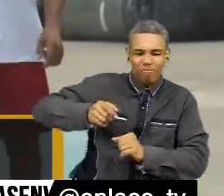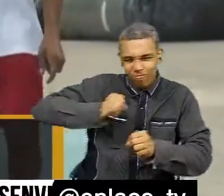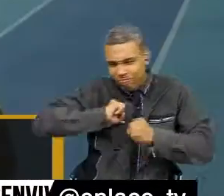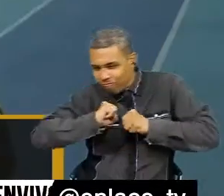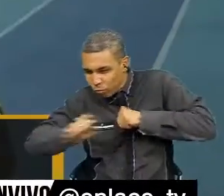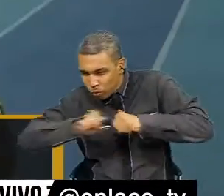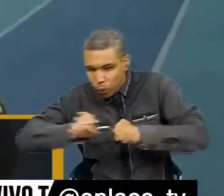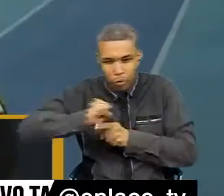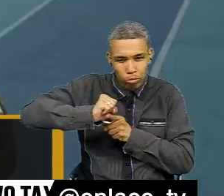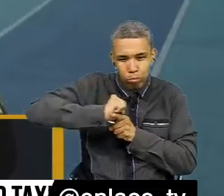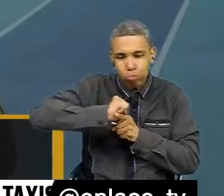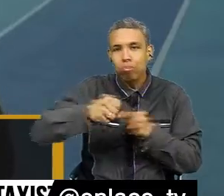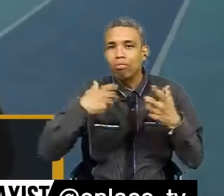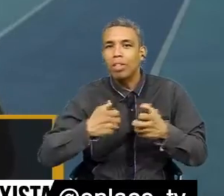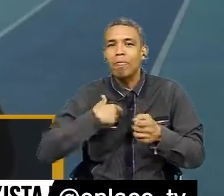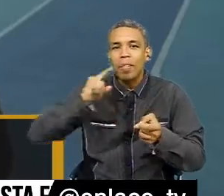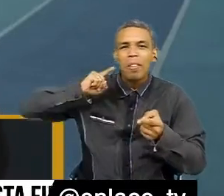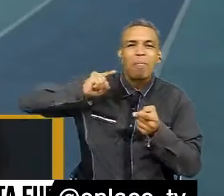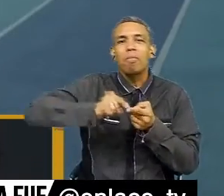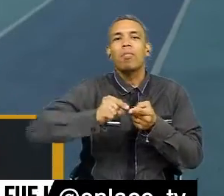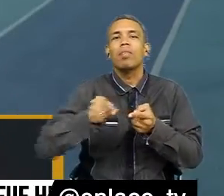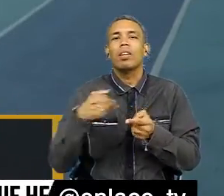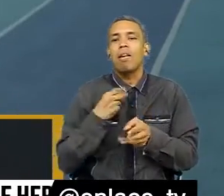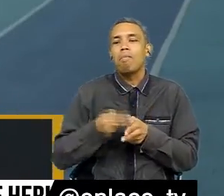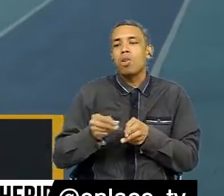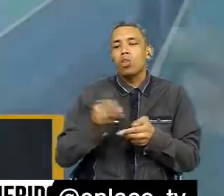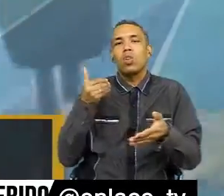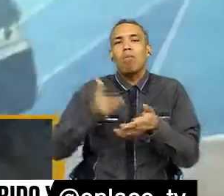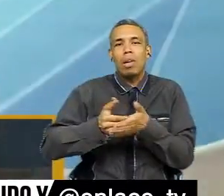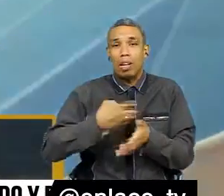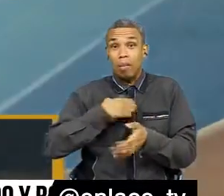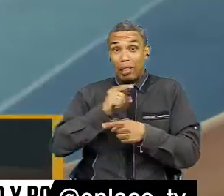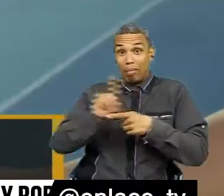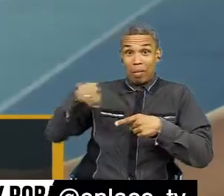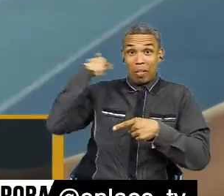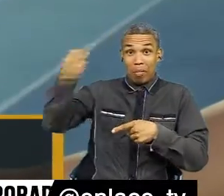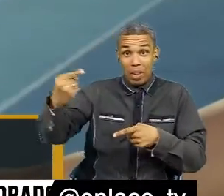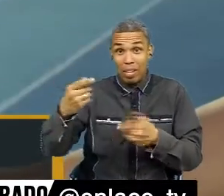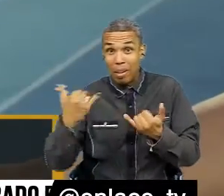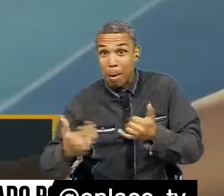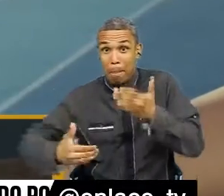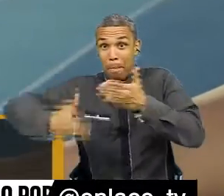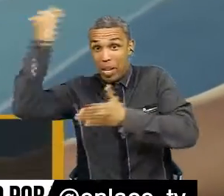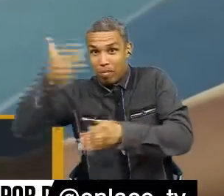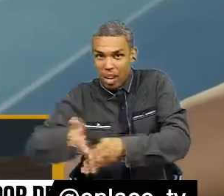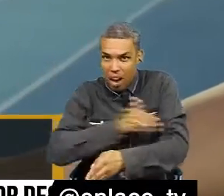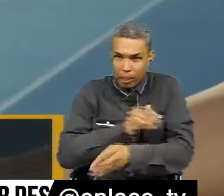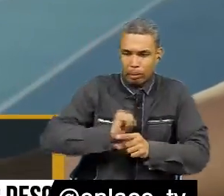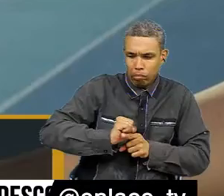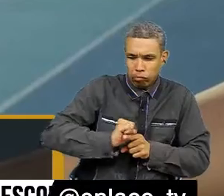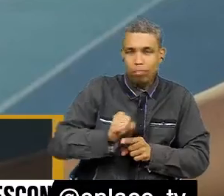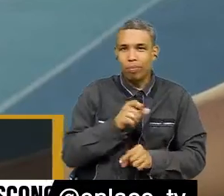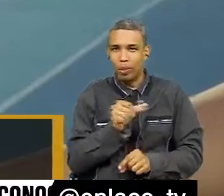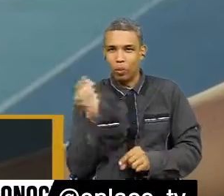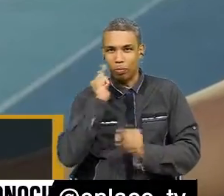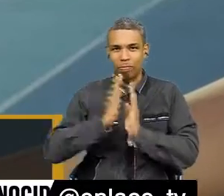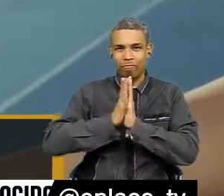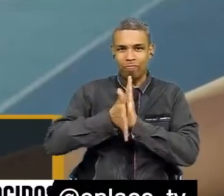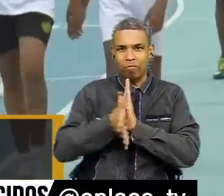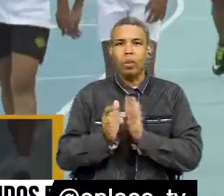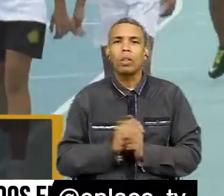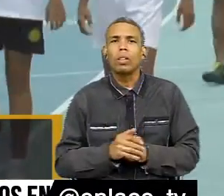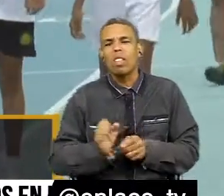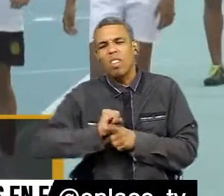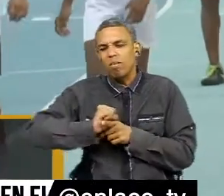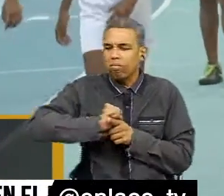pues estamos preparándonos para una competencia que se viene ahorita la otra semana. Pues por ahora muy bien, el entrenamiento está muy